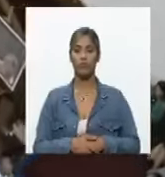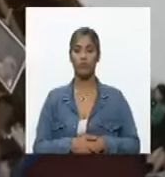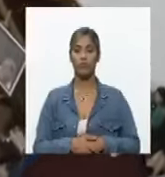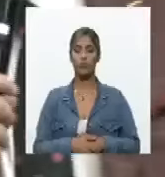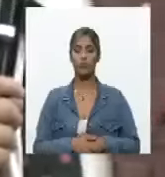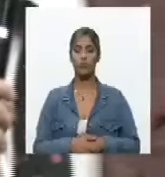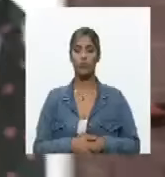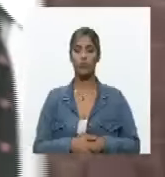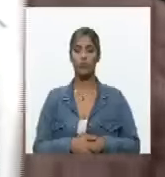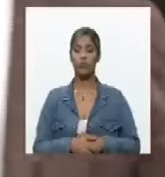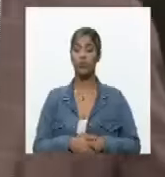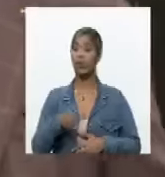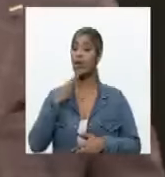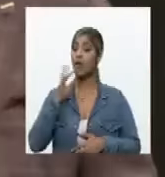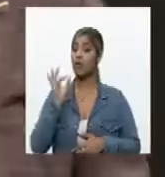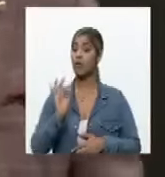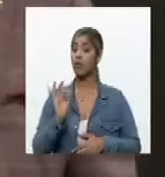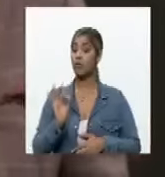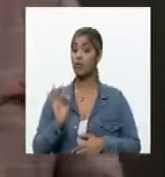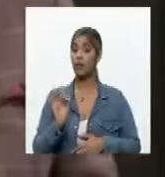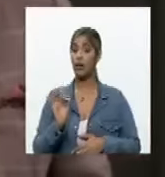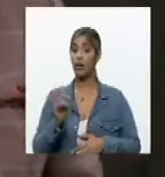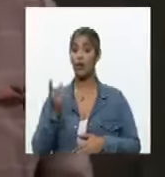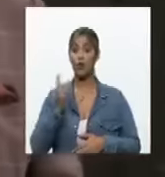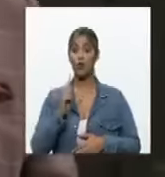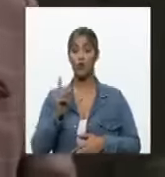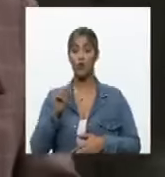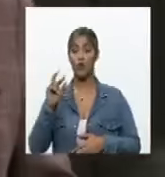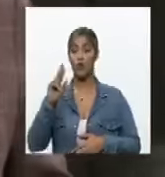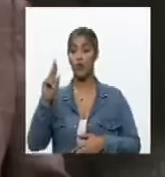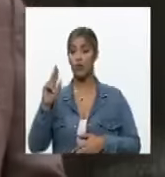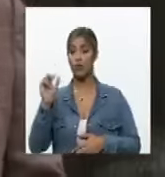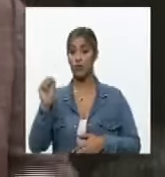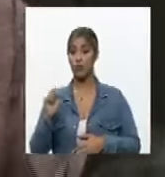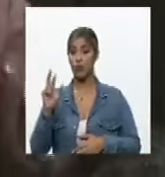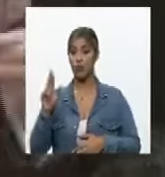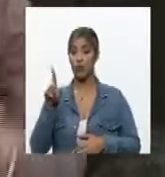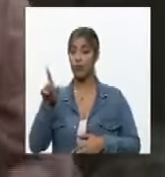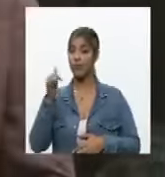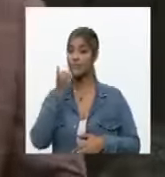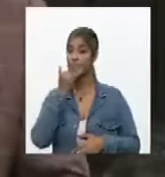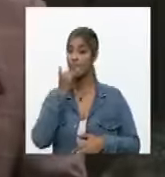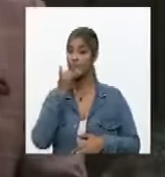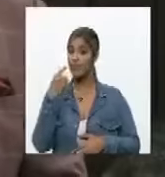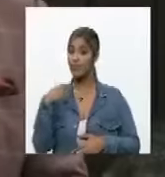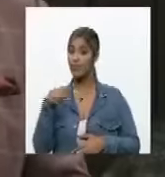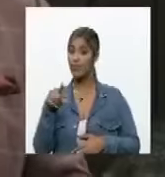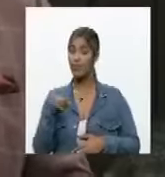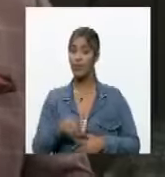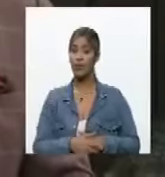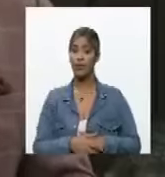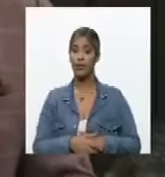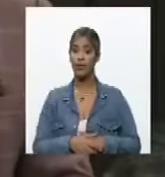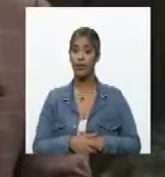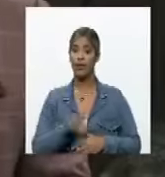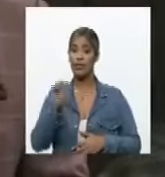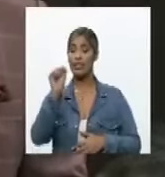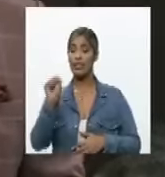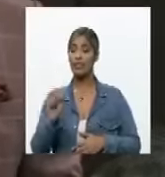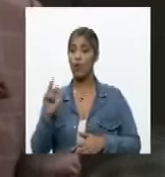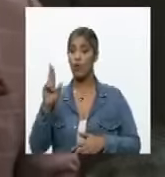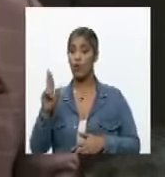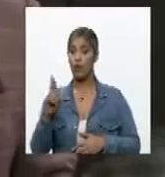En realidad, no era Rodríguez. Creo que es un error que tenemos años llamándolo Simón